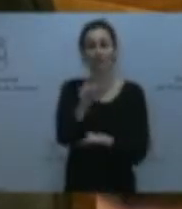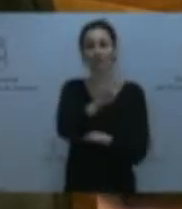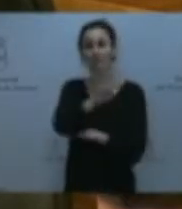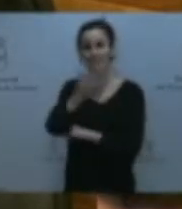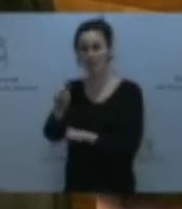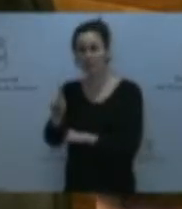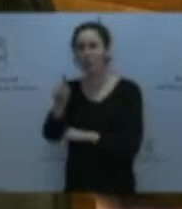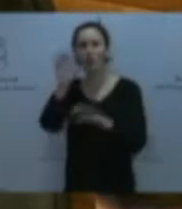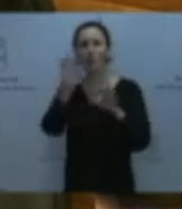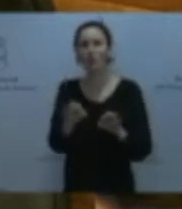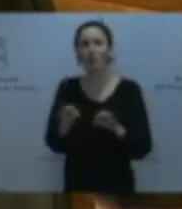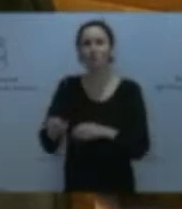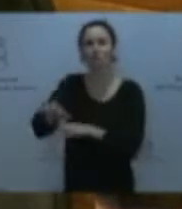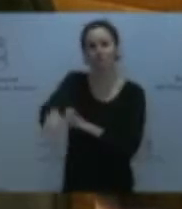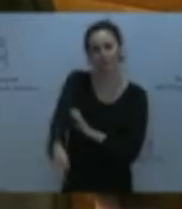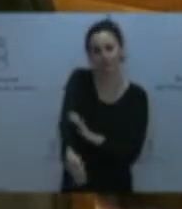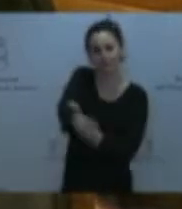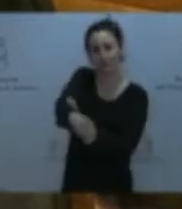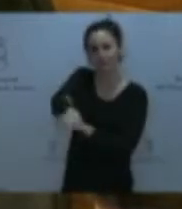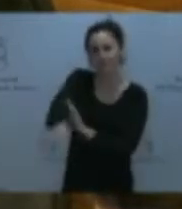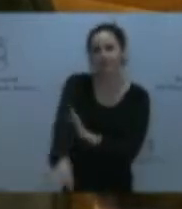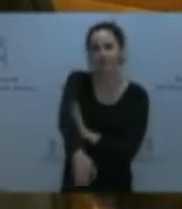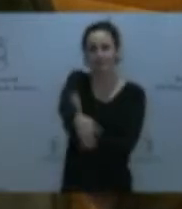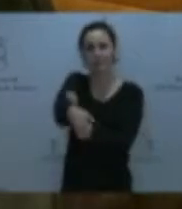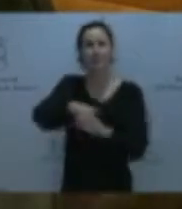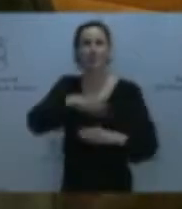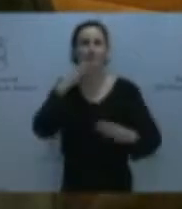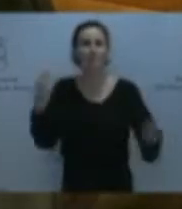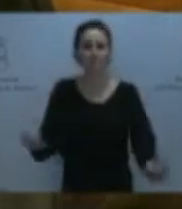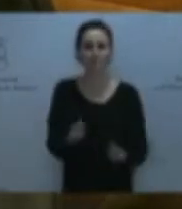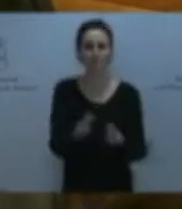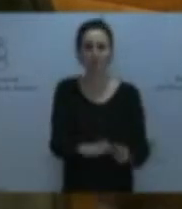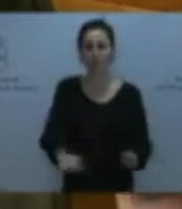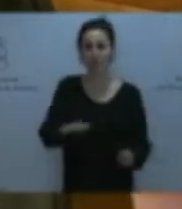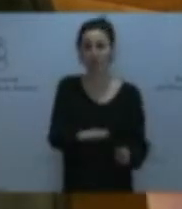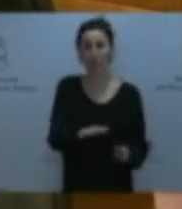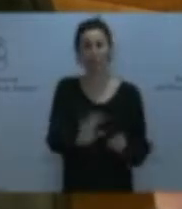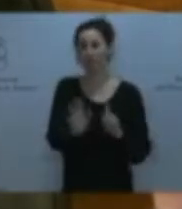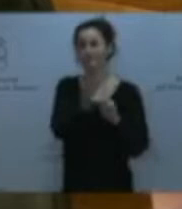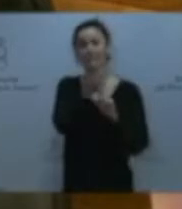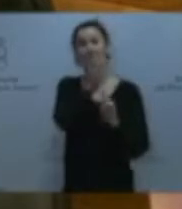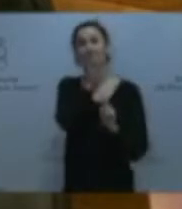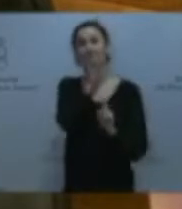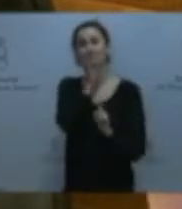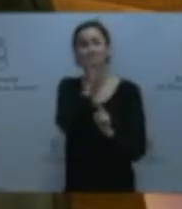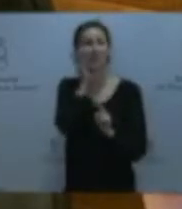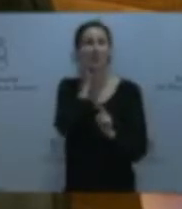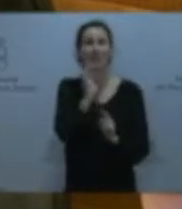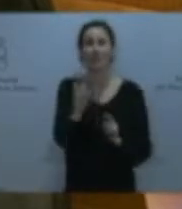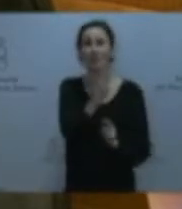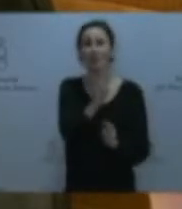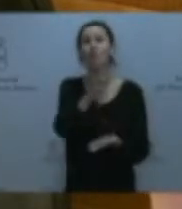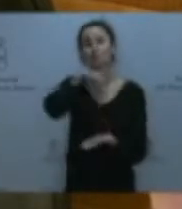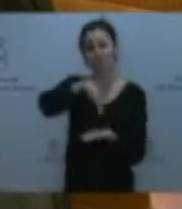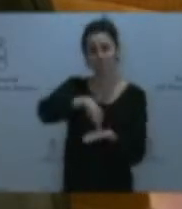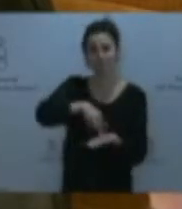entró una pala, intentó hacer mejoras, pero no se había solucionado el día 2 cuando estuvimos